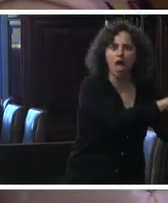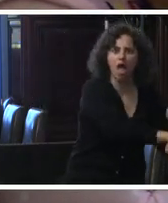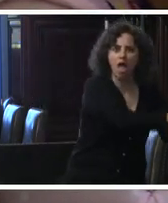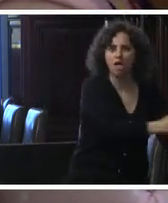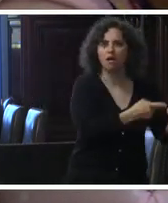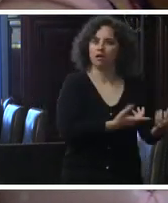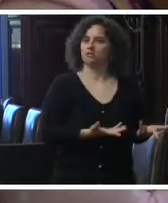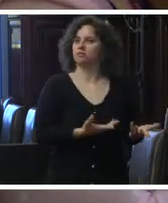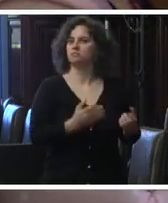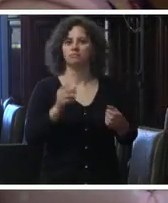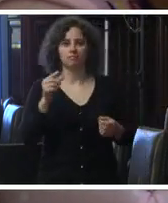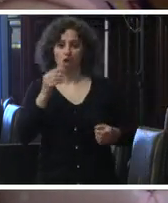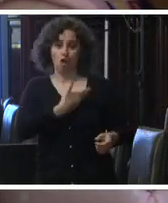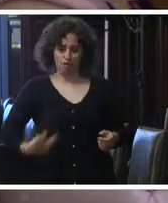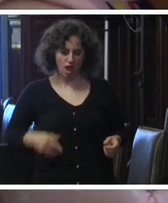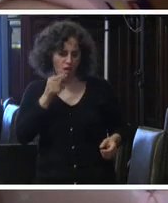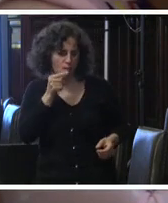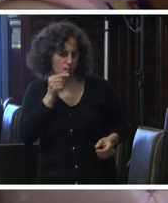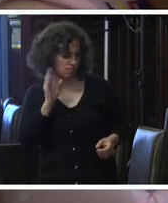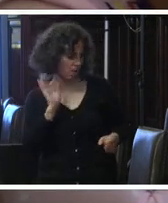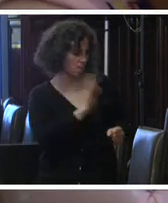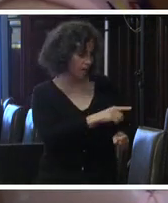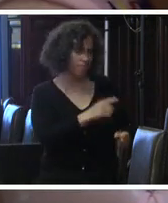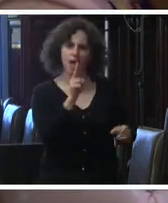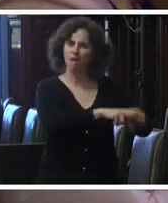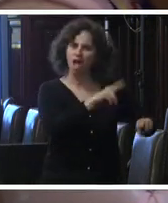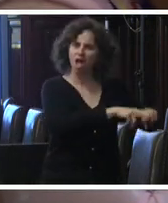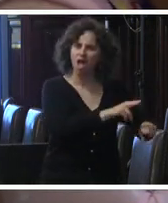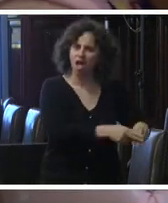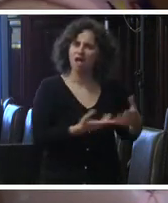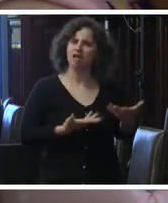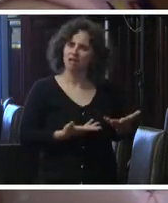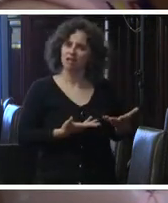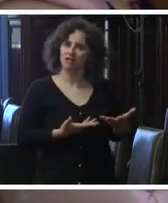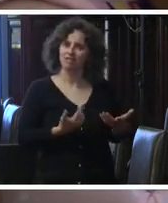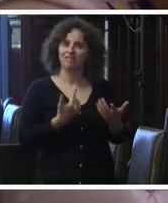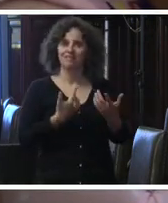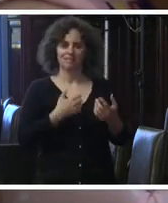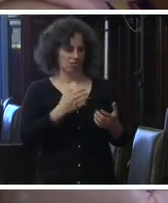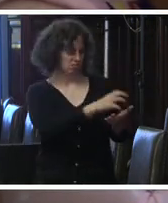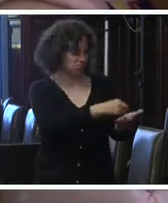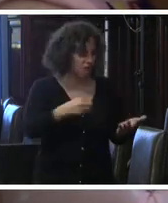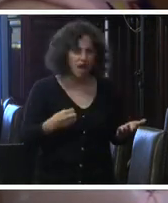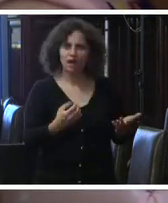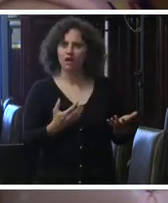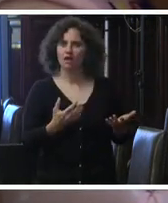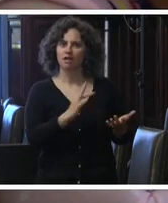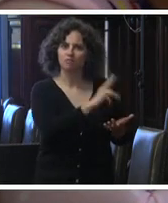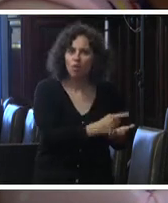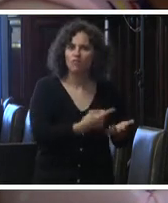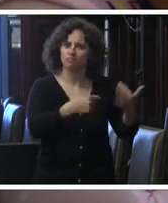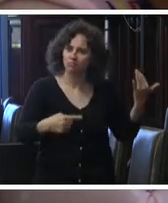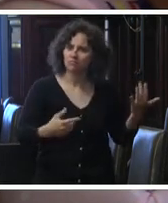la policía a que maten, o sea, nos saquen, y eso no es